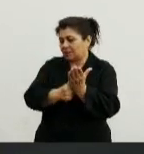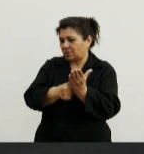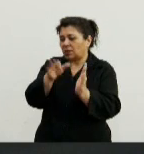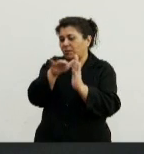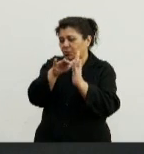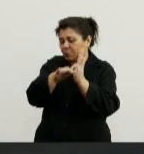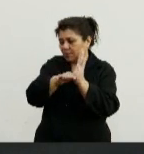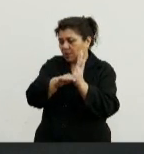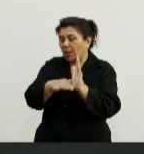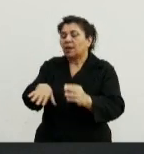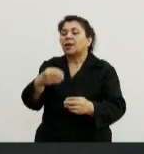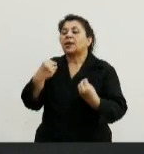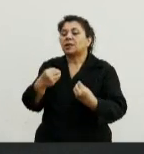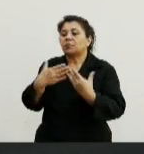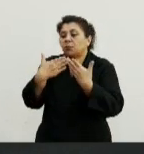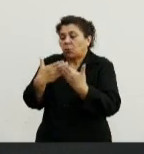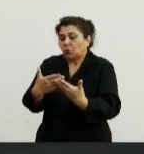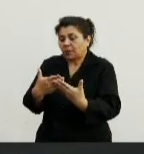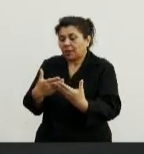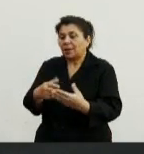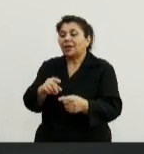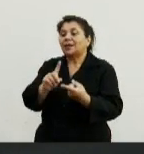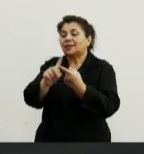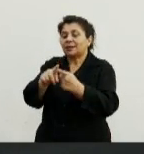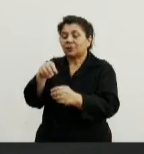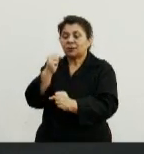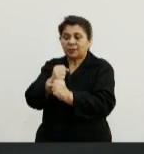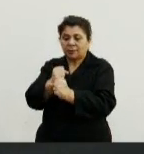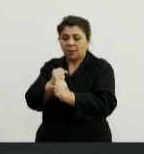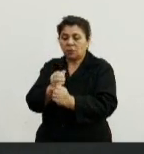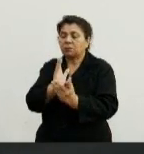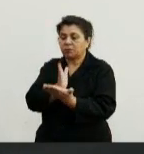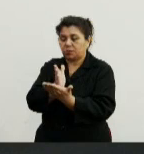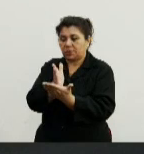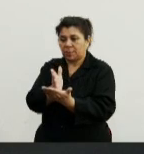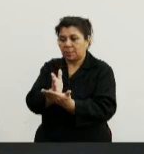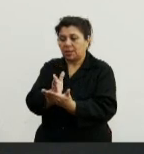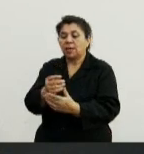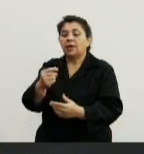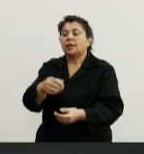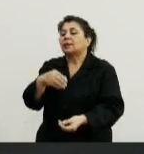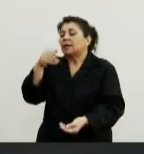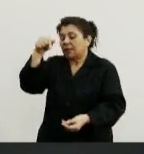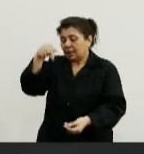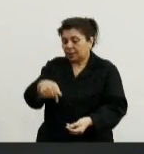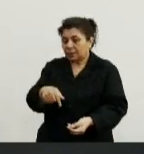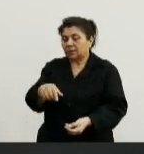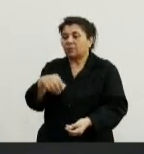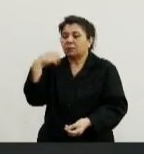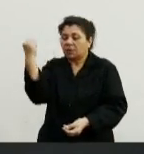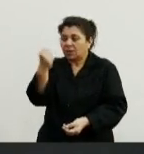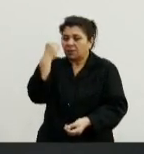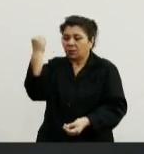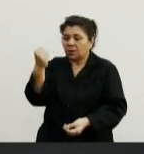y priorizar el mantenimiento de las relaciones laborales vigentes en orden a esta premisa fundamental que tanto el gobierno nacional